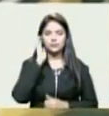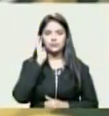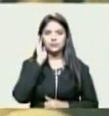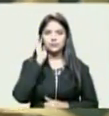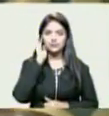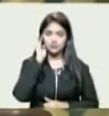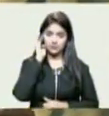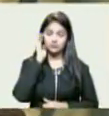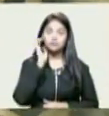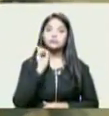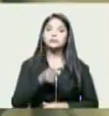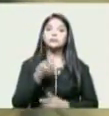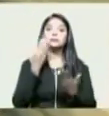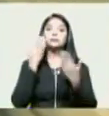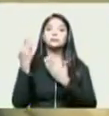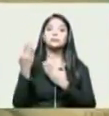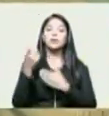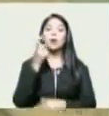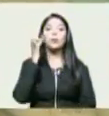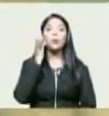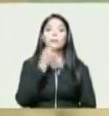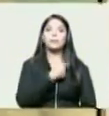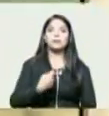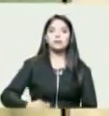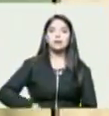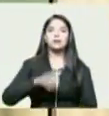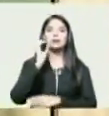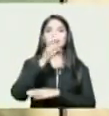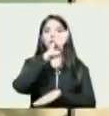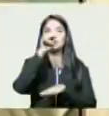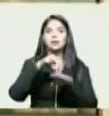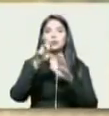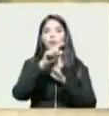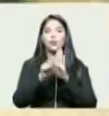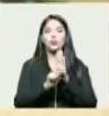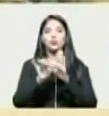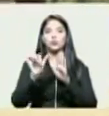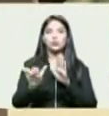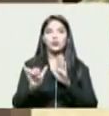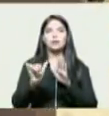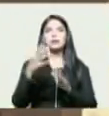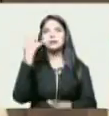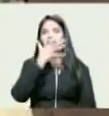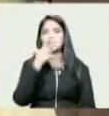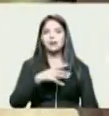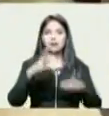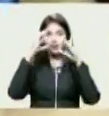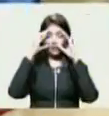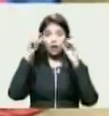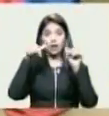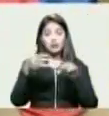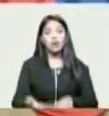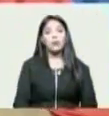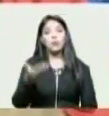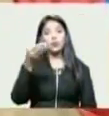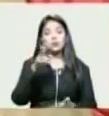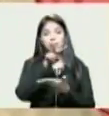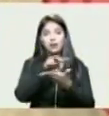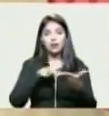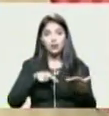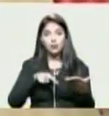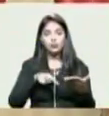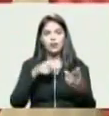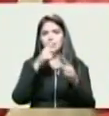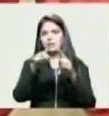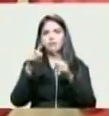las declaraciones de la presidenta de la Asamblea Nacional Constituyente, Delcy Rodríguez, en esta importante lectura de las